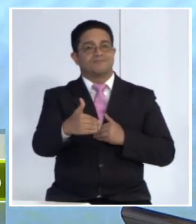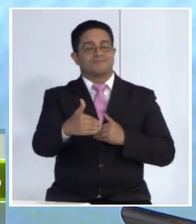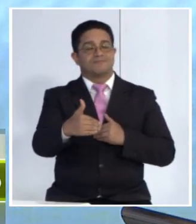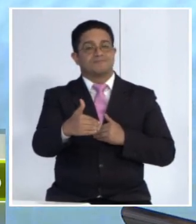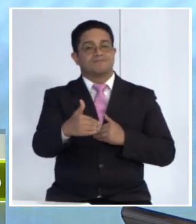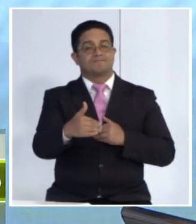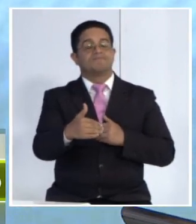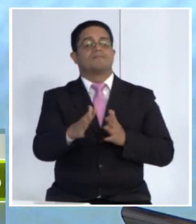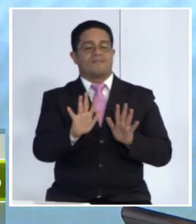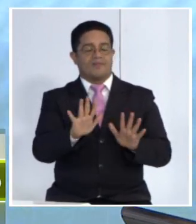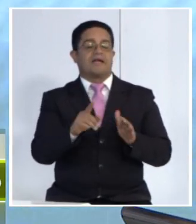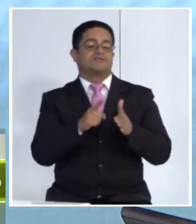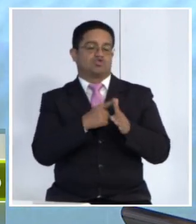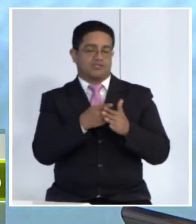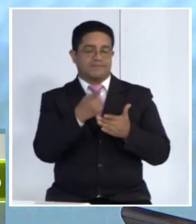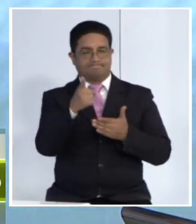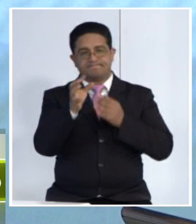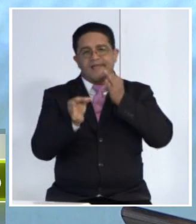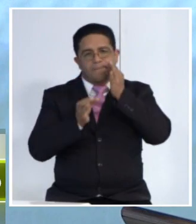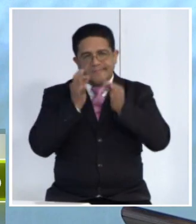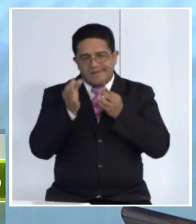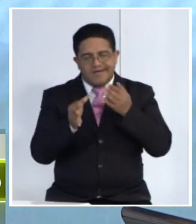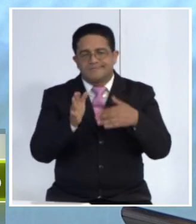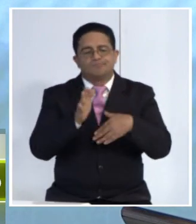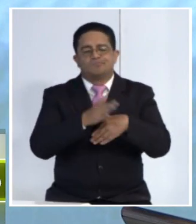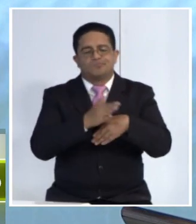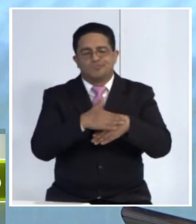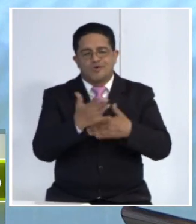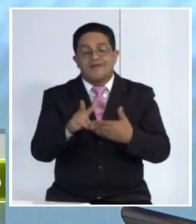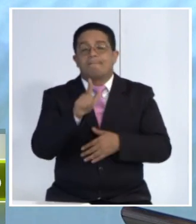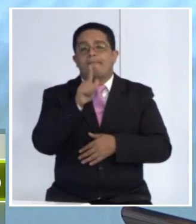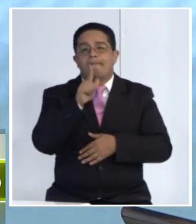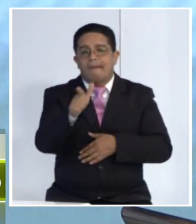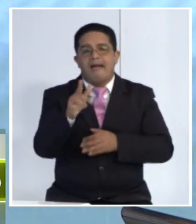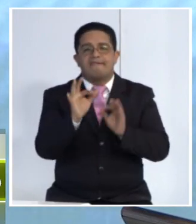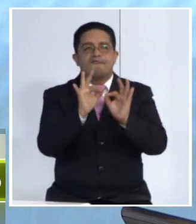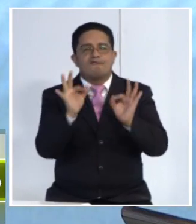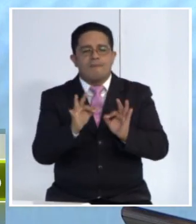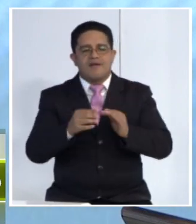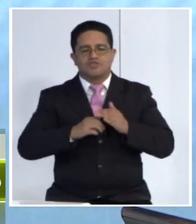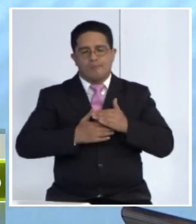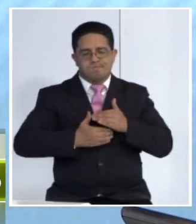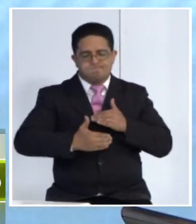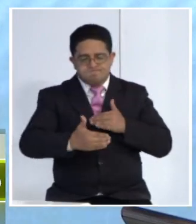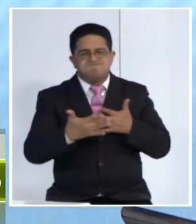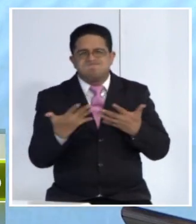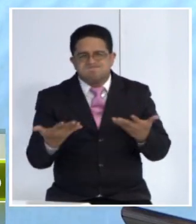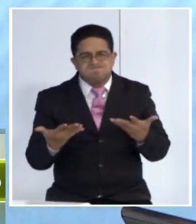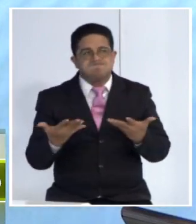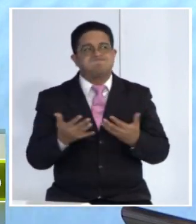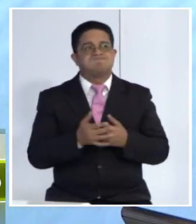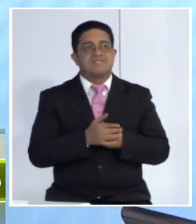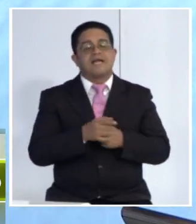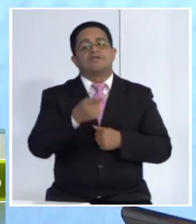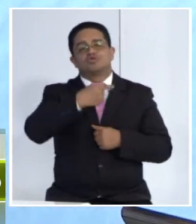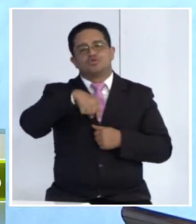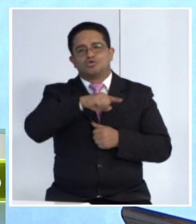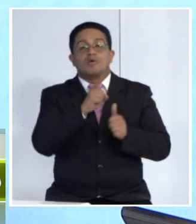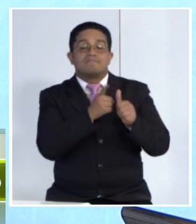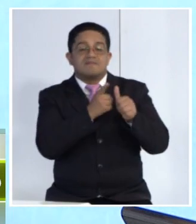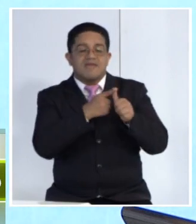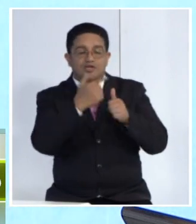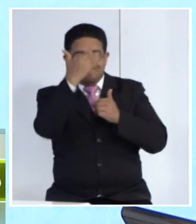Para empezar a conceptualizar esta malformación, simple y llanamente tenemos que enfocarnos en